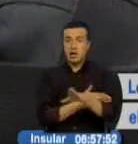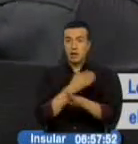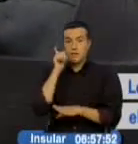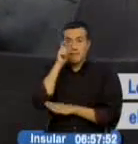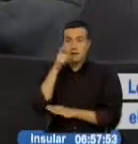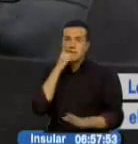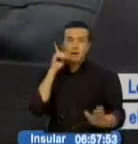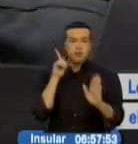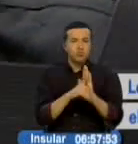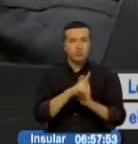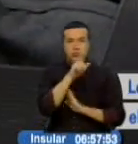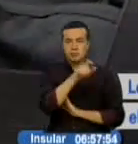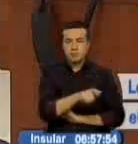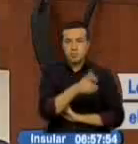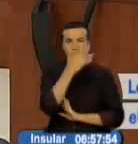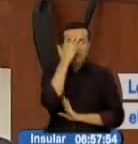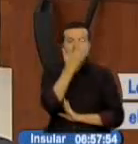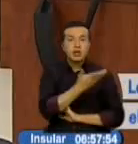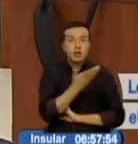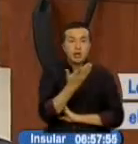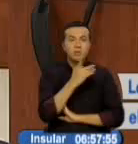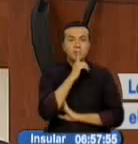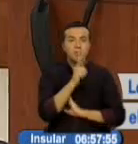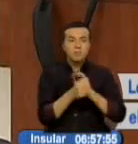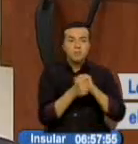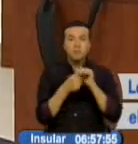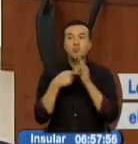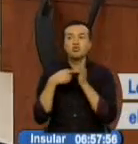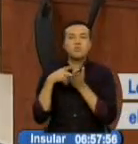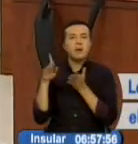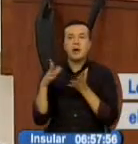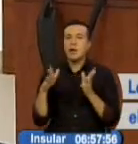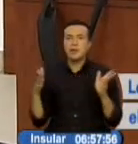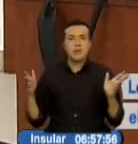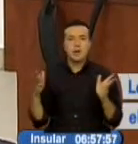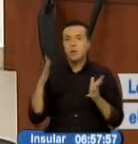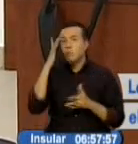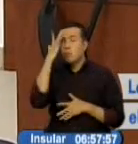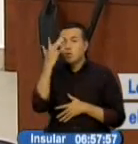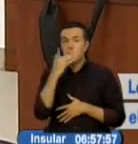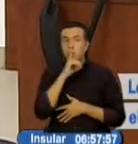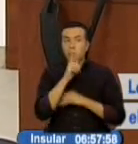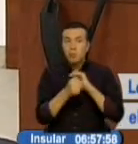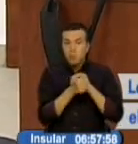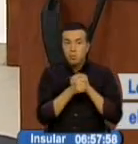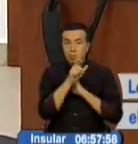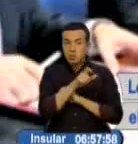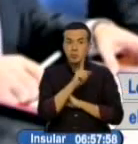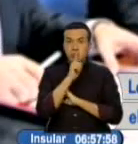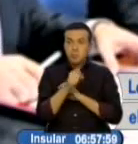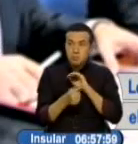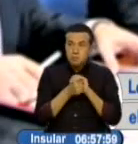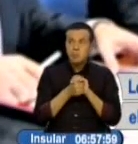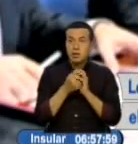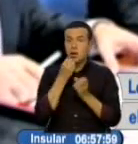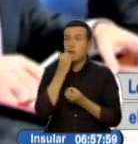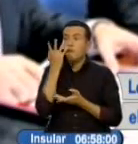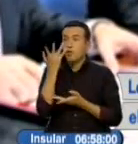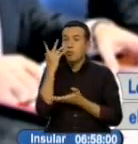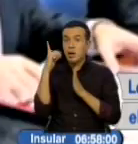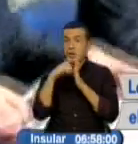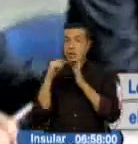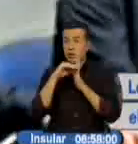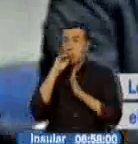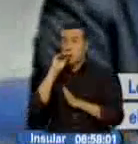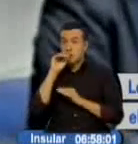de la Fiscalía por el presunto delito de defraudación tributaria debido a la presunta omisión del procesado al no declarar los ingresos